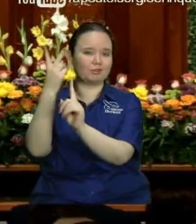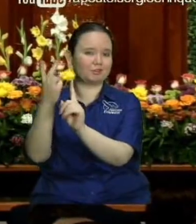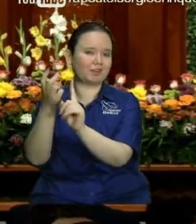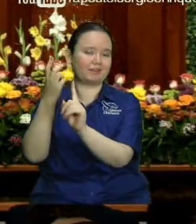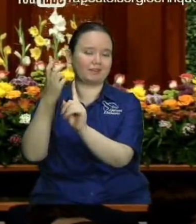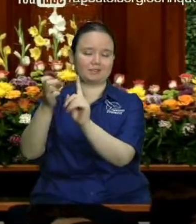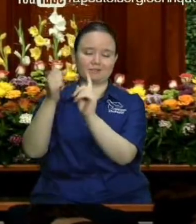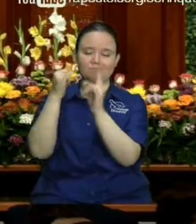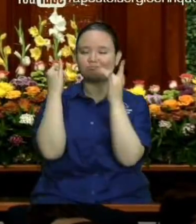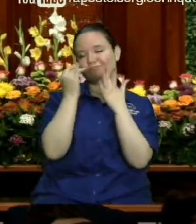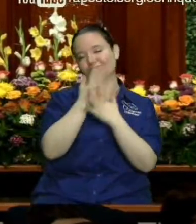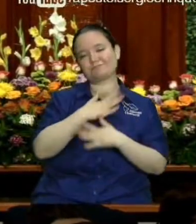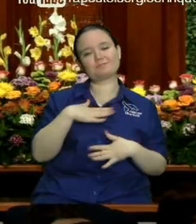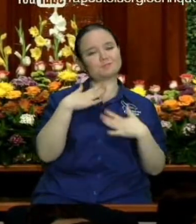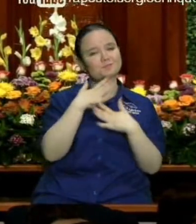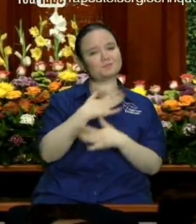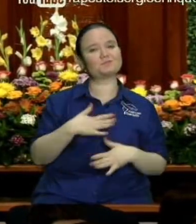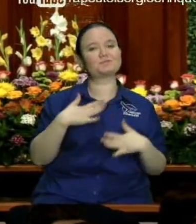regresar, ¿verdad?